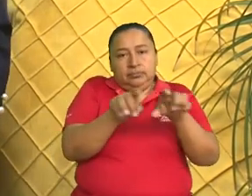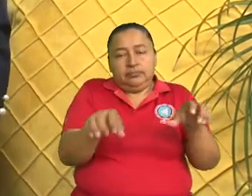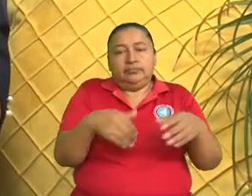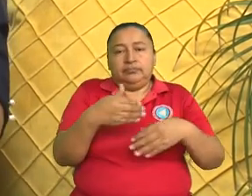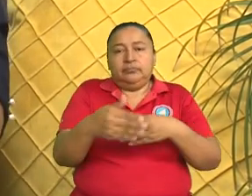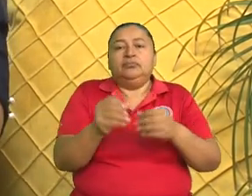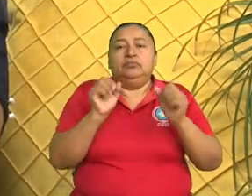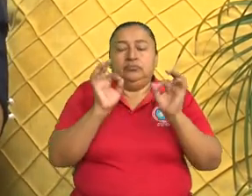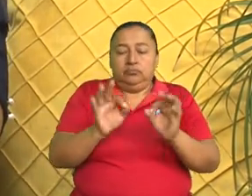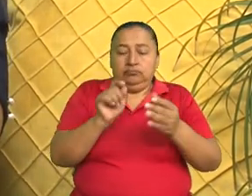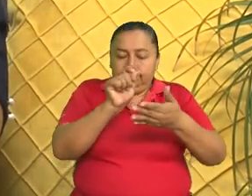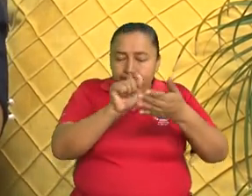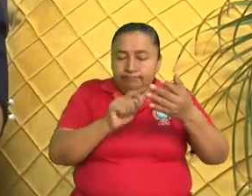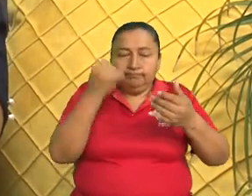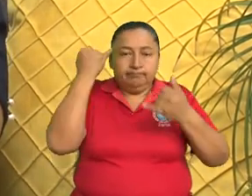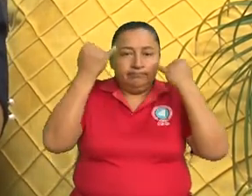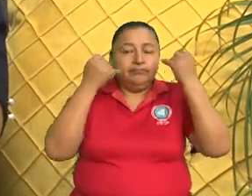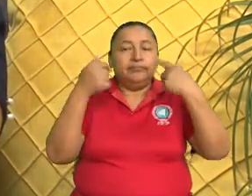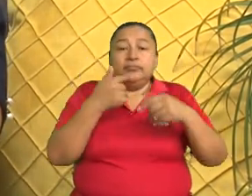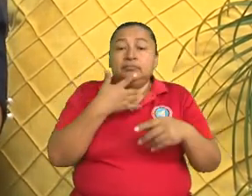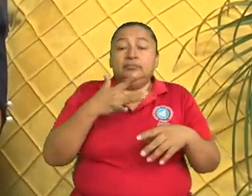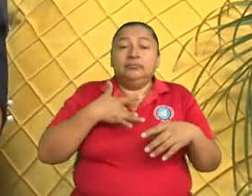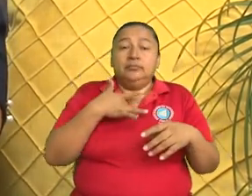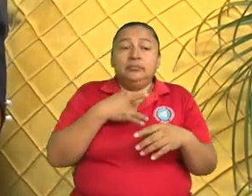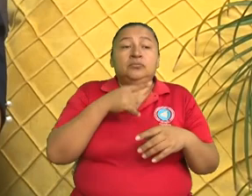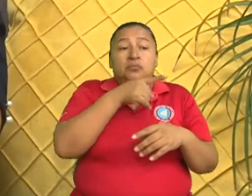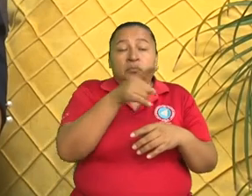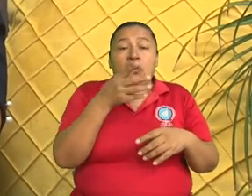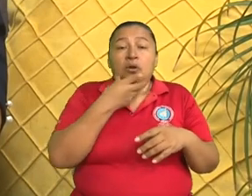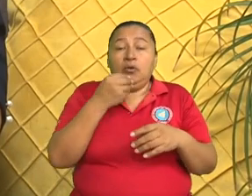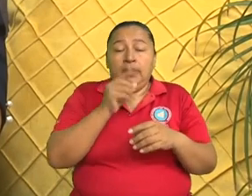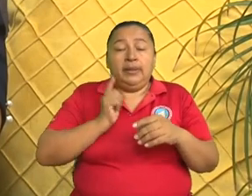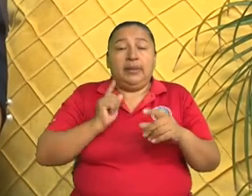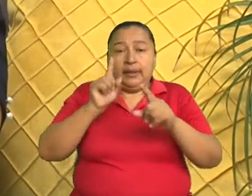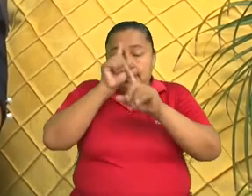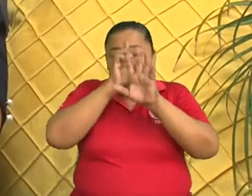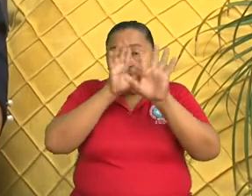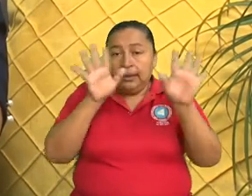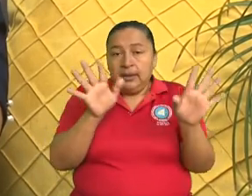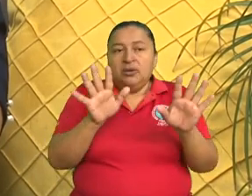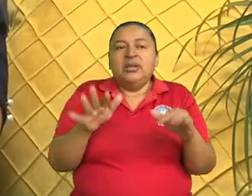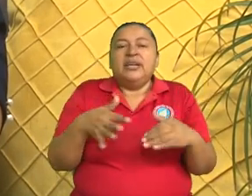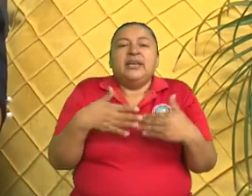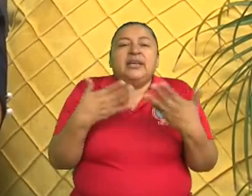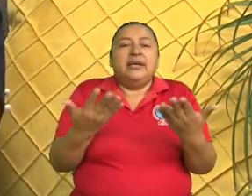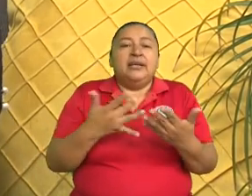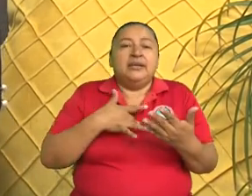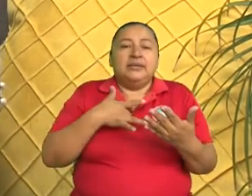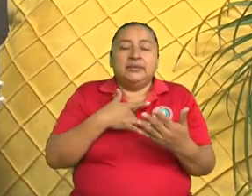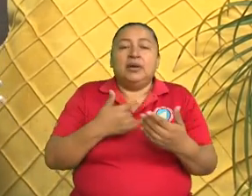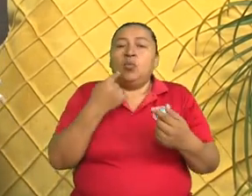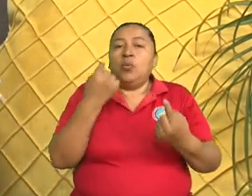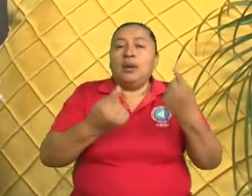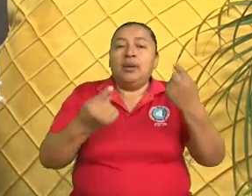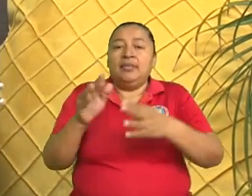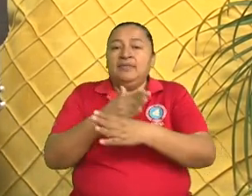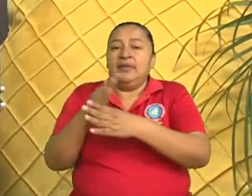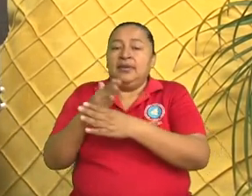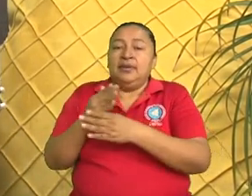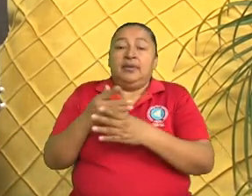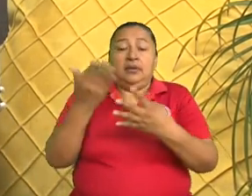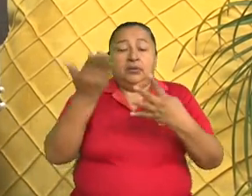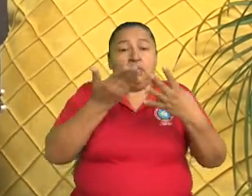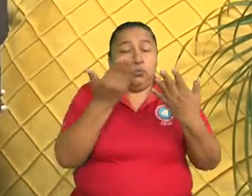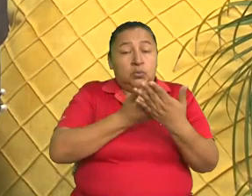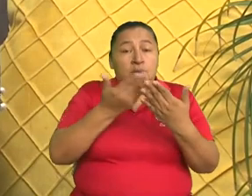bien preparado, porque necesitamos que el muchacho esté claro, los jóvenes estén claros de cuál es la bondad de diferentes carreras y que